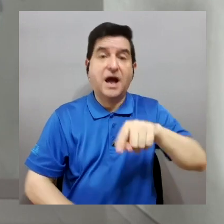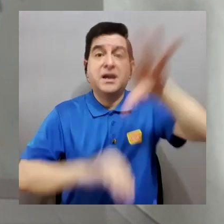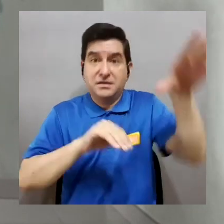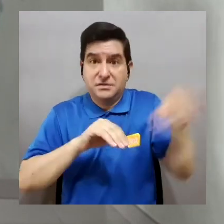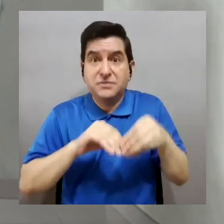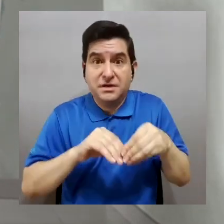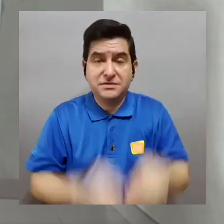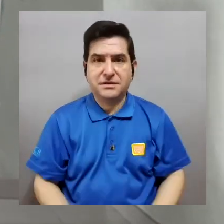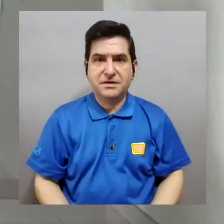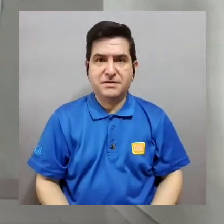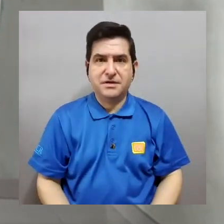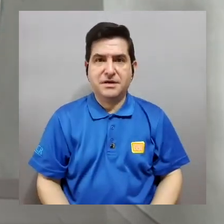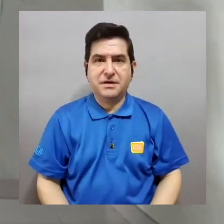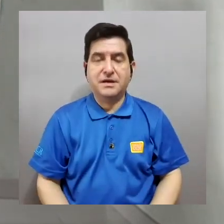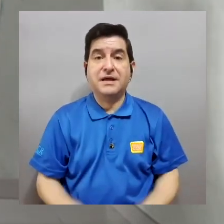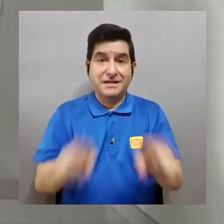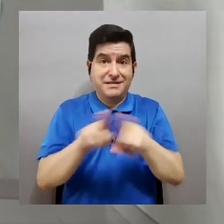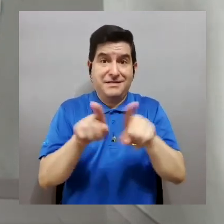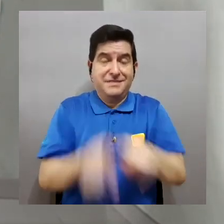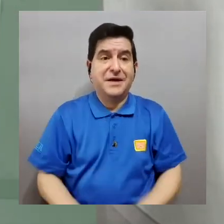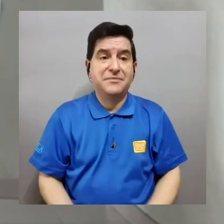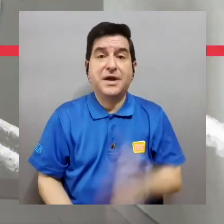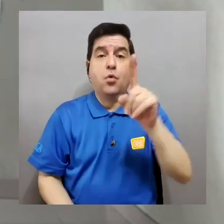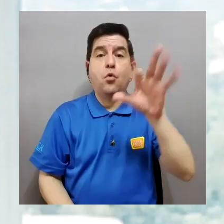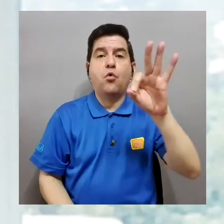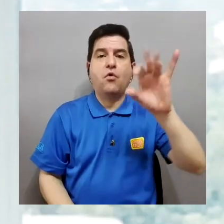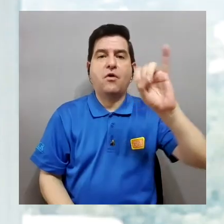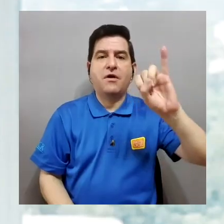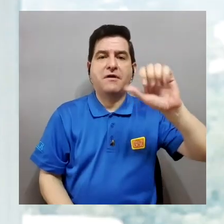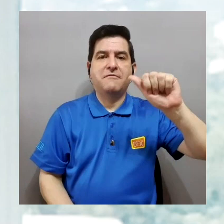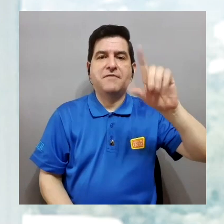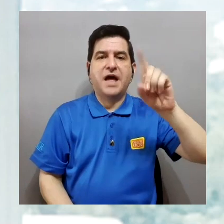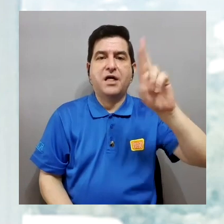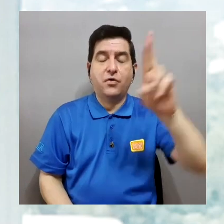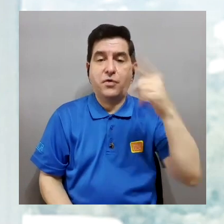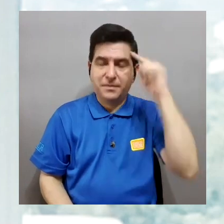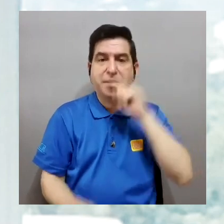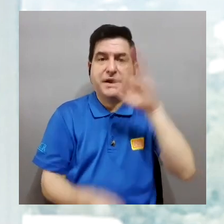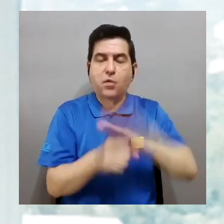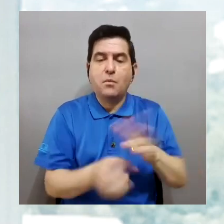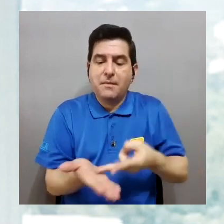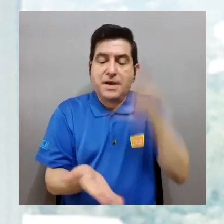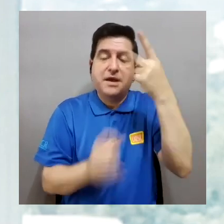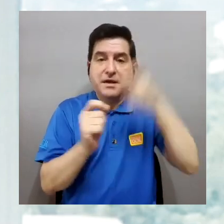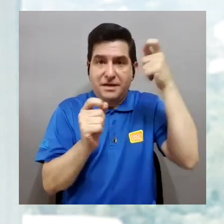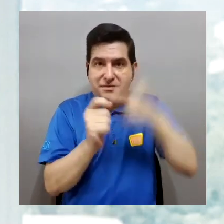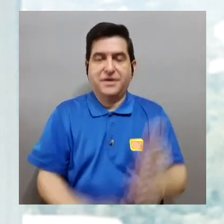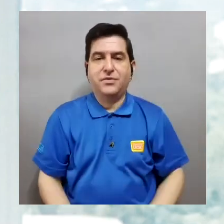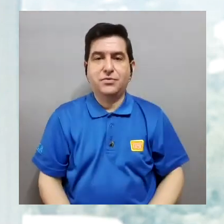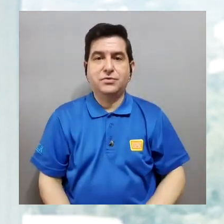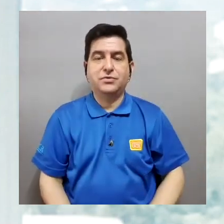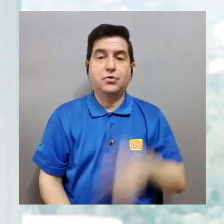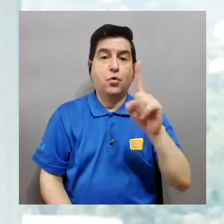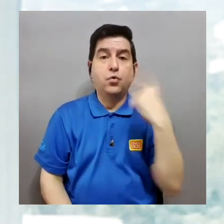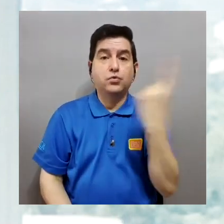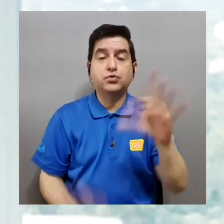eso también, y pues tener que agregar algún fiador para que te alcance ese monto que necesitas. Entonces tiene que ser